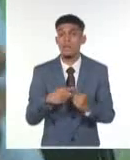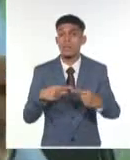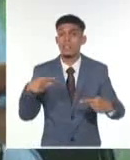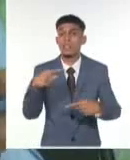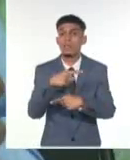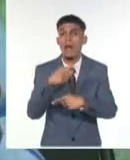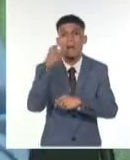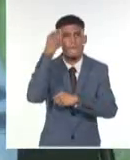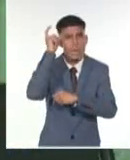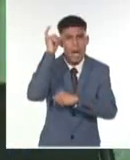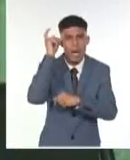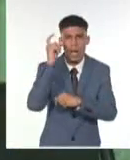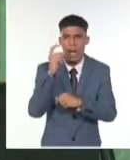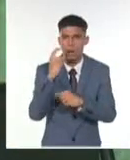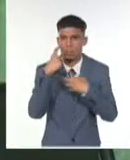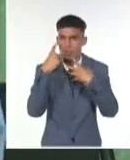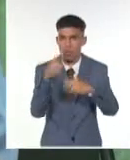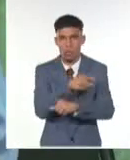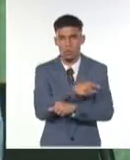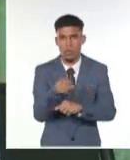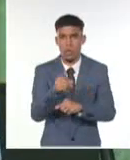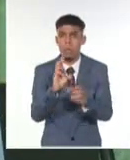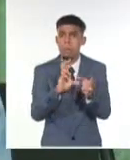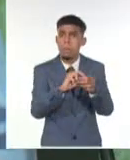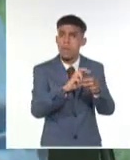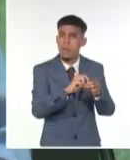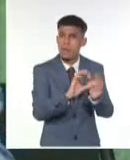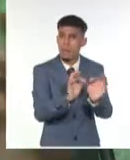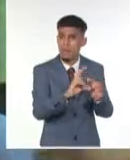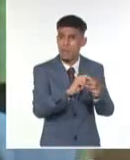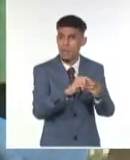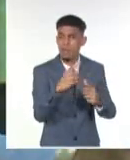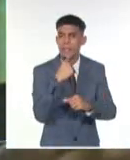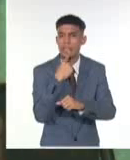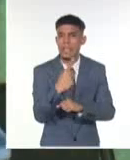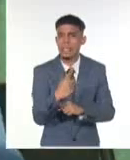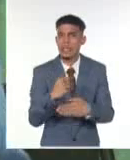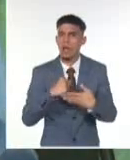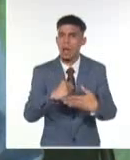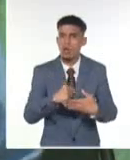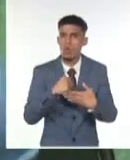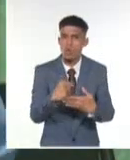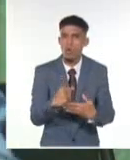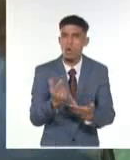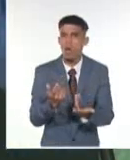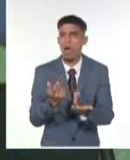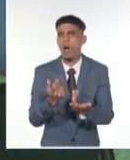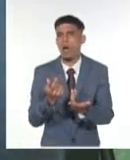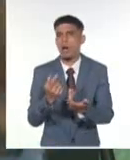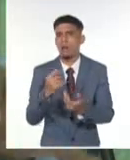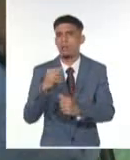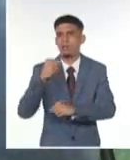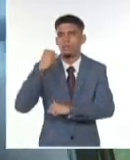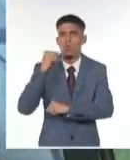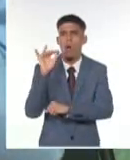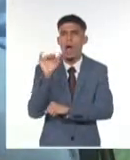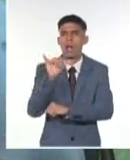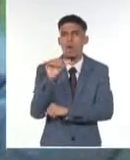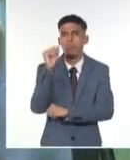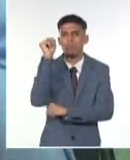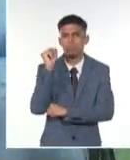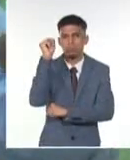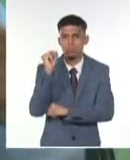todo vale aquí, vale la MIPYME que he dicho, valen los molinos particulares, valen los tractores, valen las trilladeras,